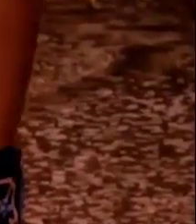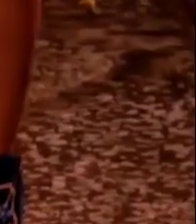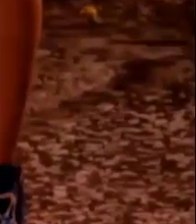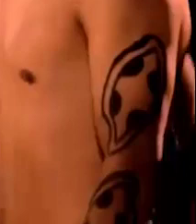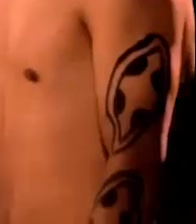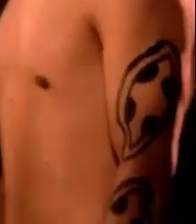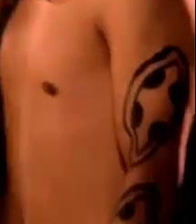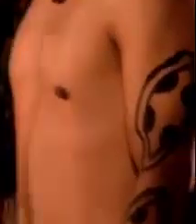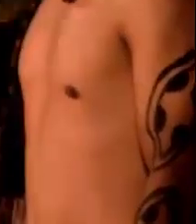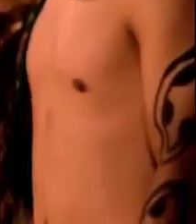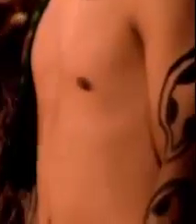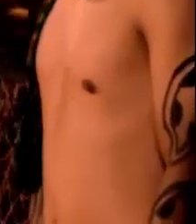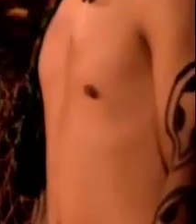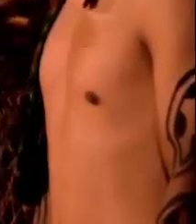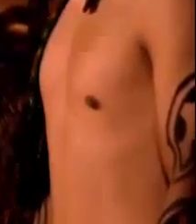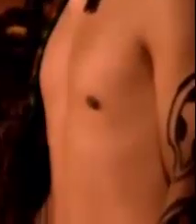las manos